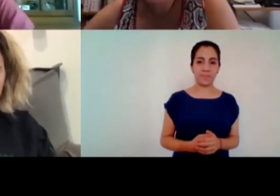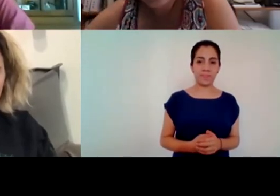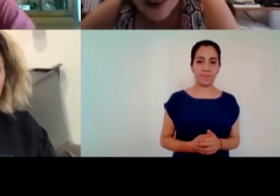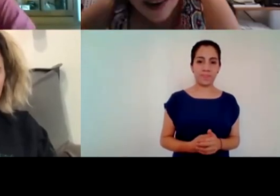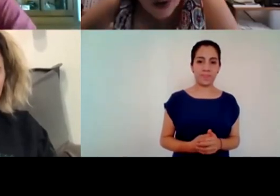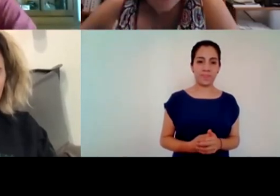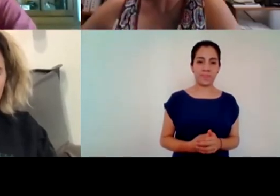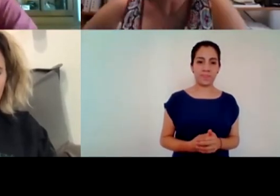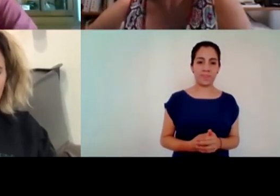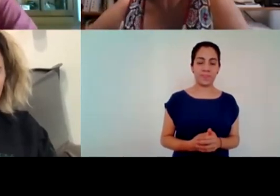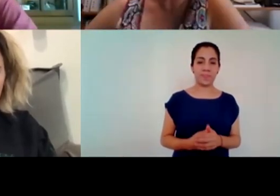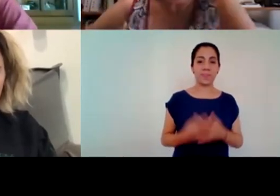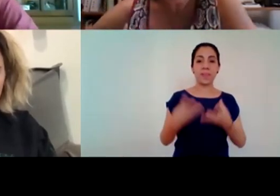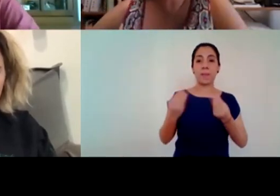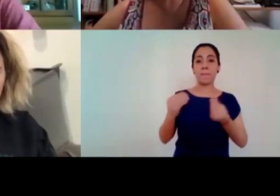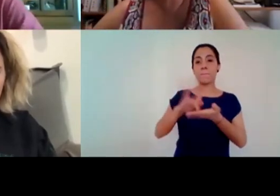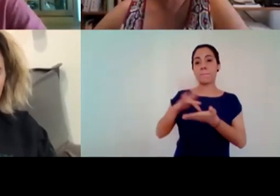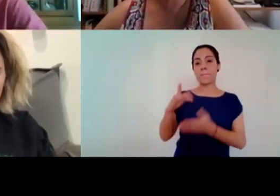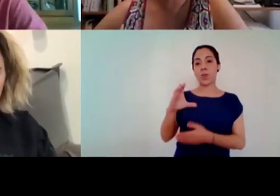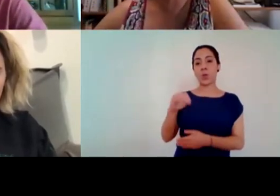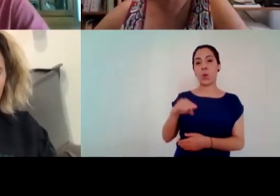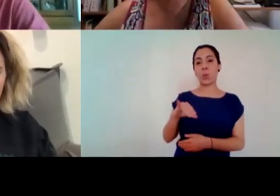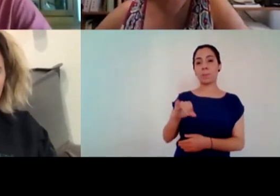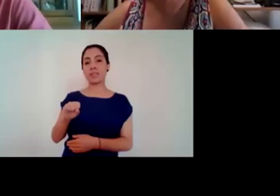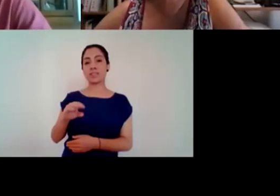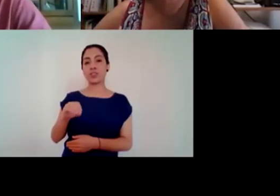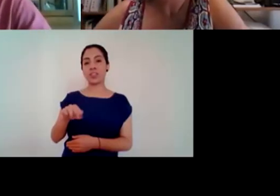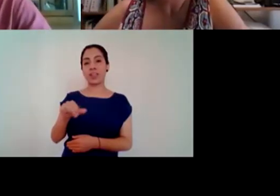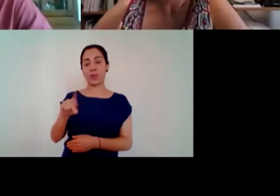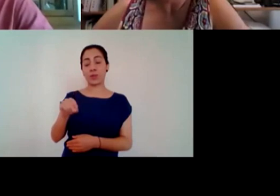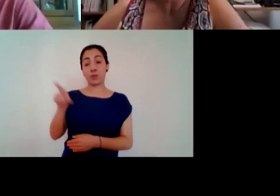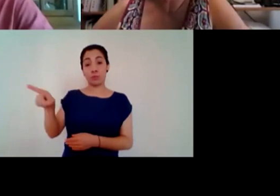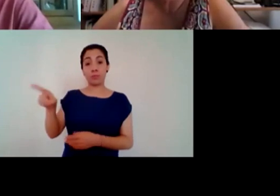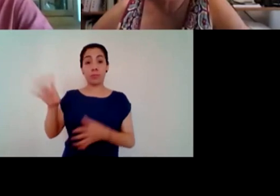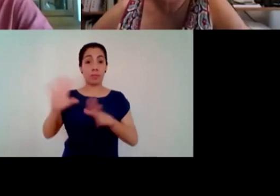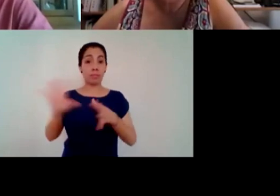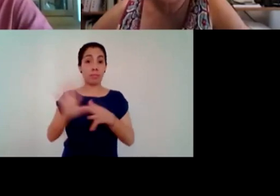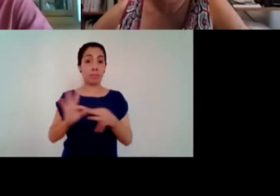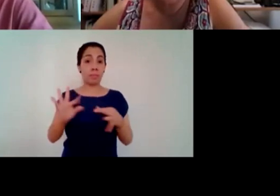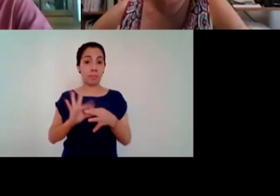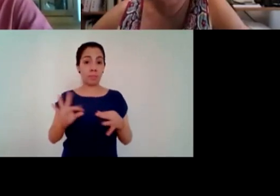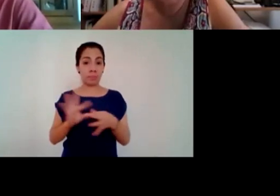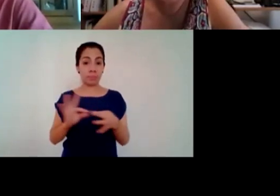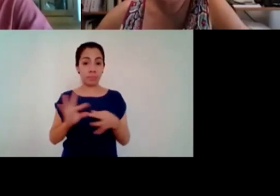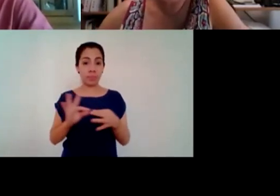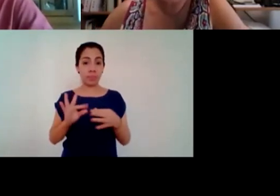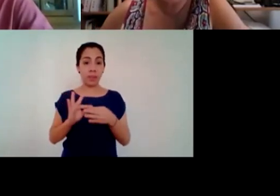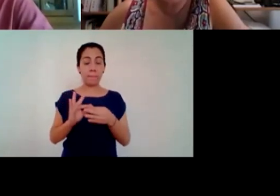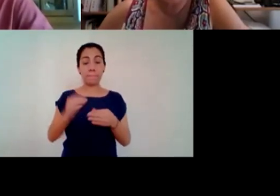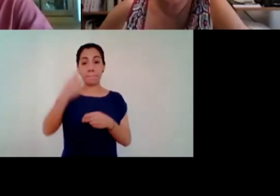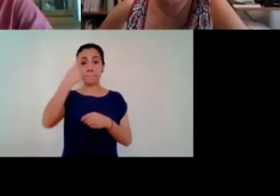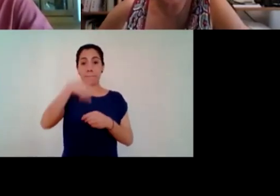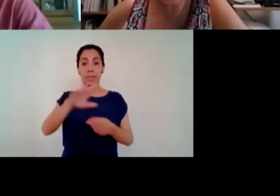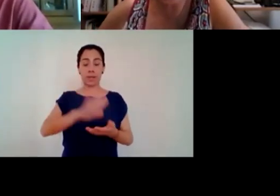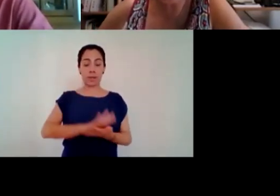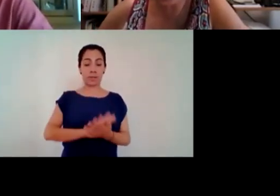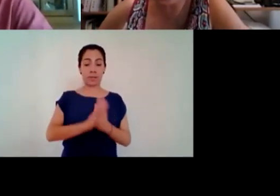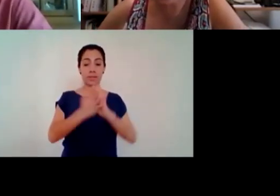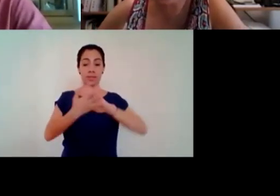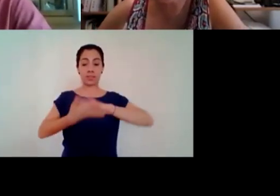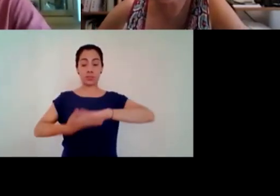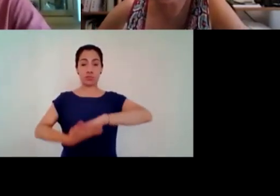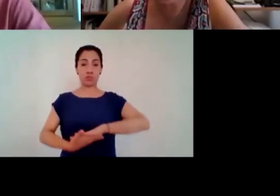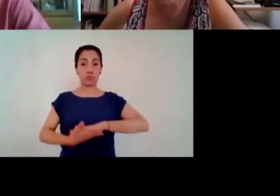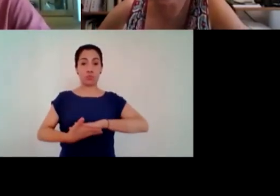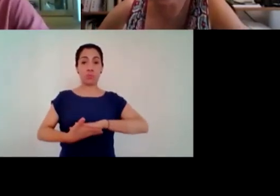Pues muchas gracias, comisionado, que además nos dio nota por la transformación de la propia comisión,